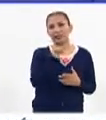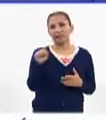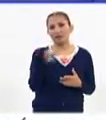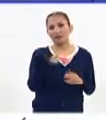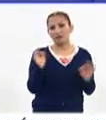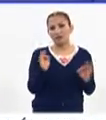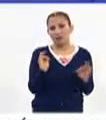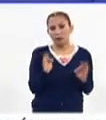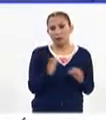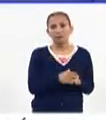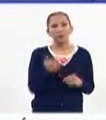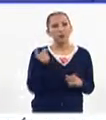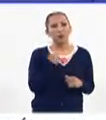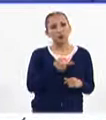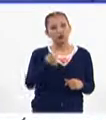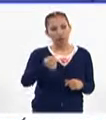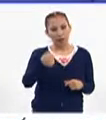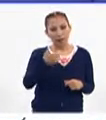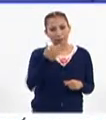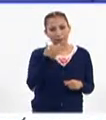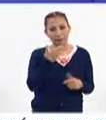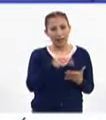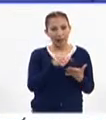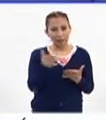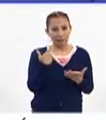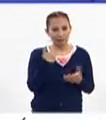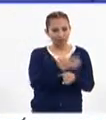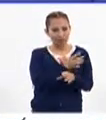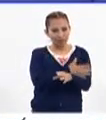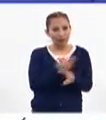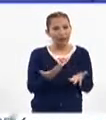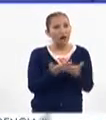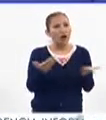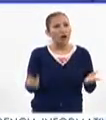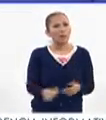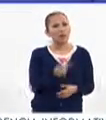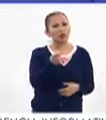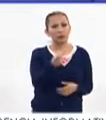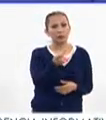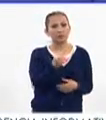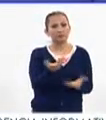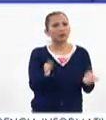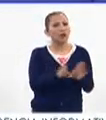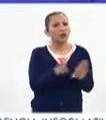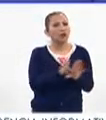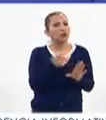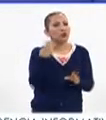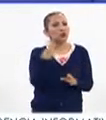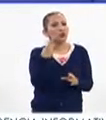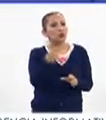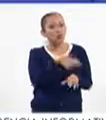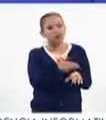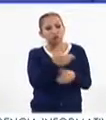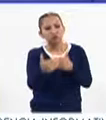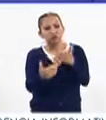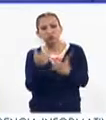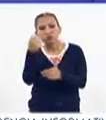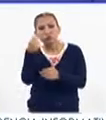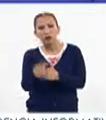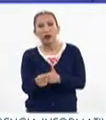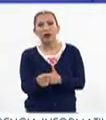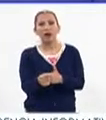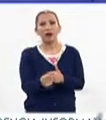más fresco. Bueno, qué gusto saludarte, gracias por estar con nosotros. Y bueno, me gustaría preguntarte de inicio, ¿cómo fue el proceso para